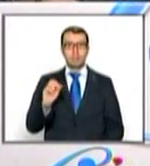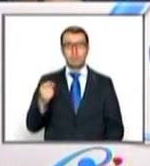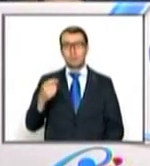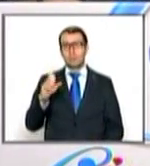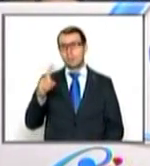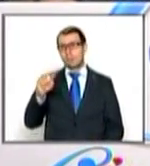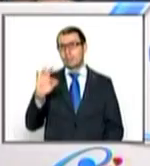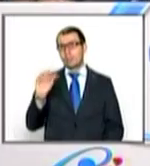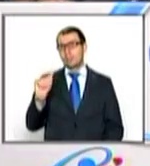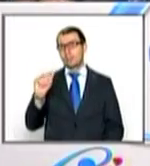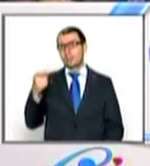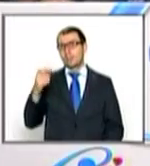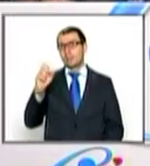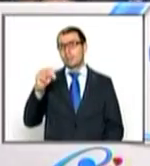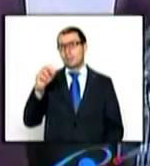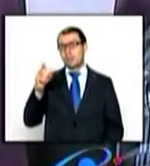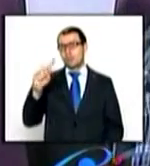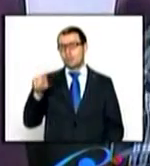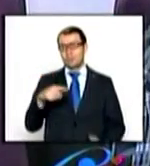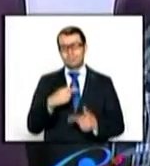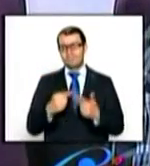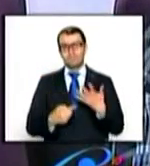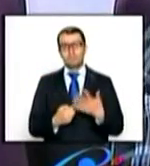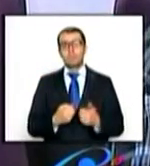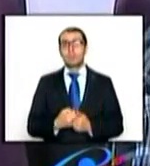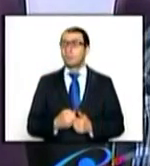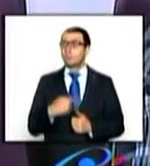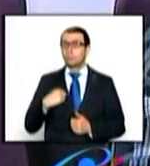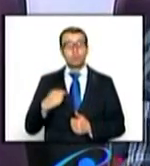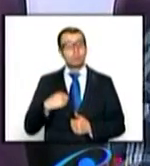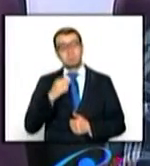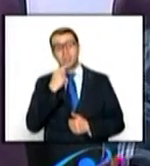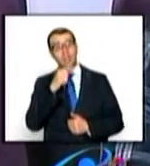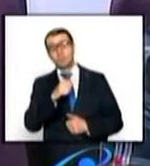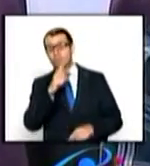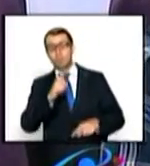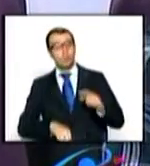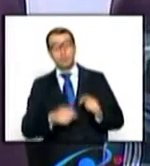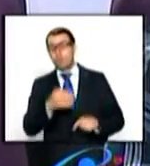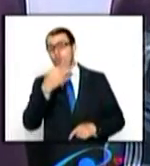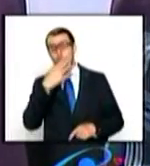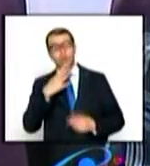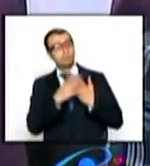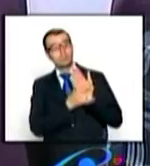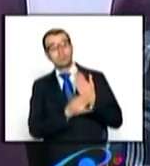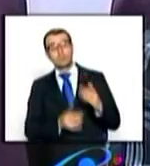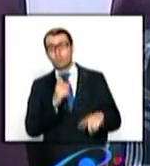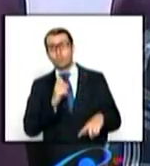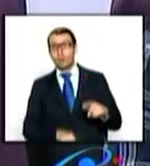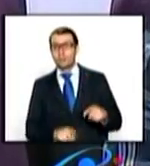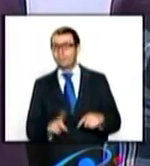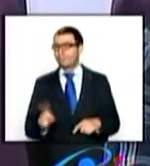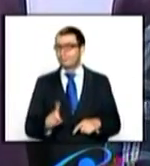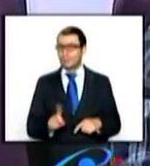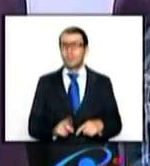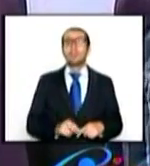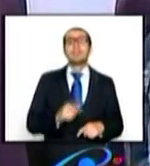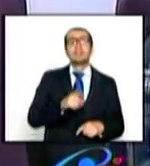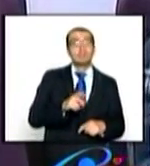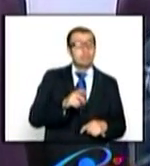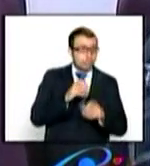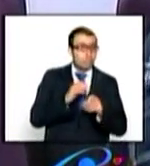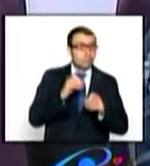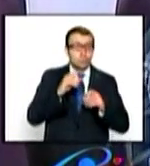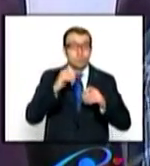como mediante los sueros yo no puedo administrar al paciente este tipo de grasas, siempre se hace una complementación oral de las grasas llamadas